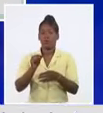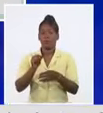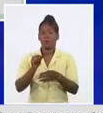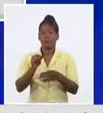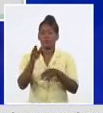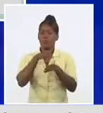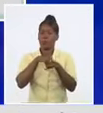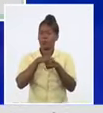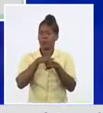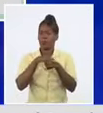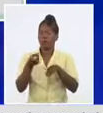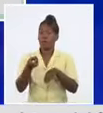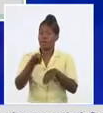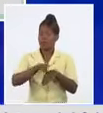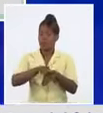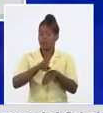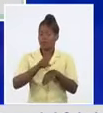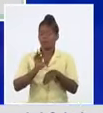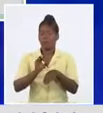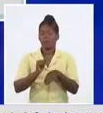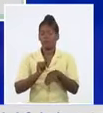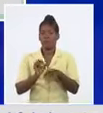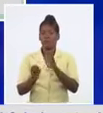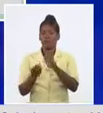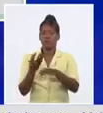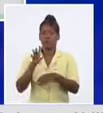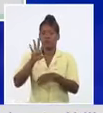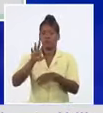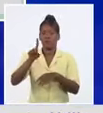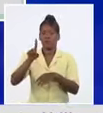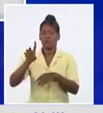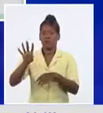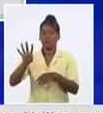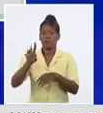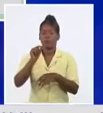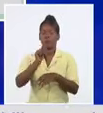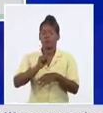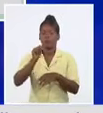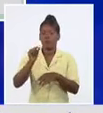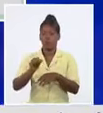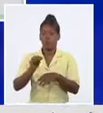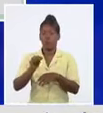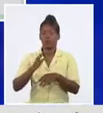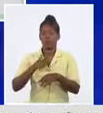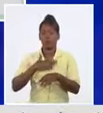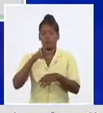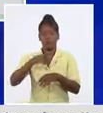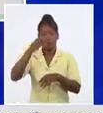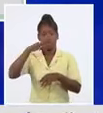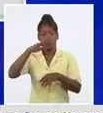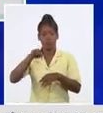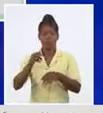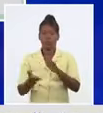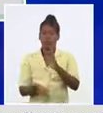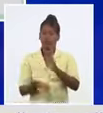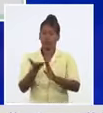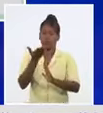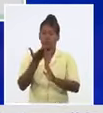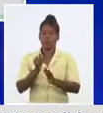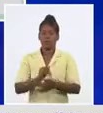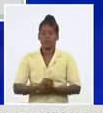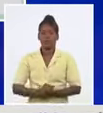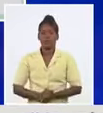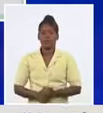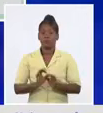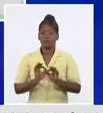en el día de ayer se diagnostican 514 casos autóctonos más que el día anterior. Como